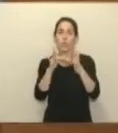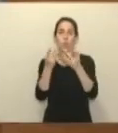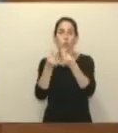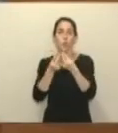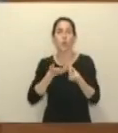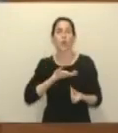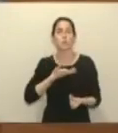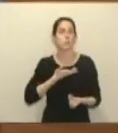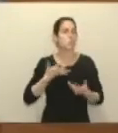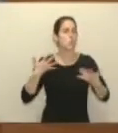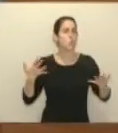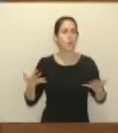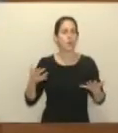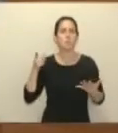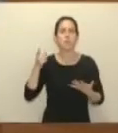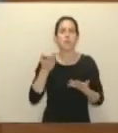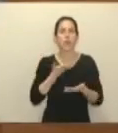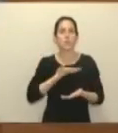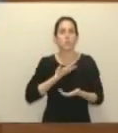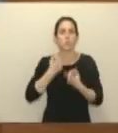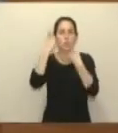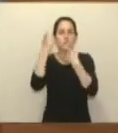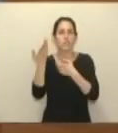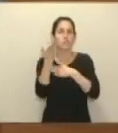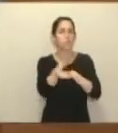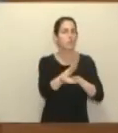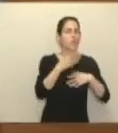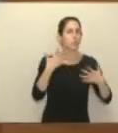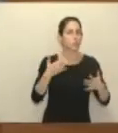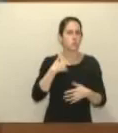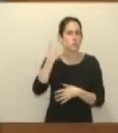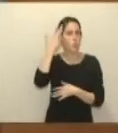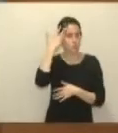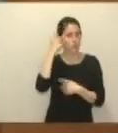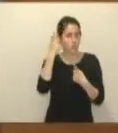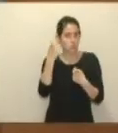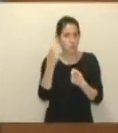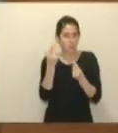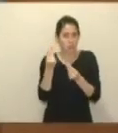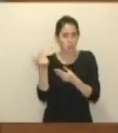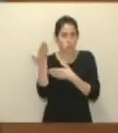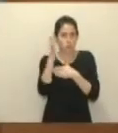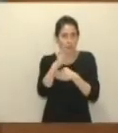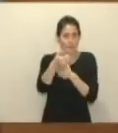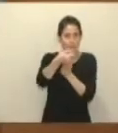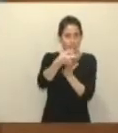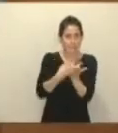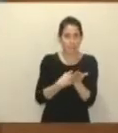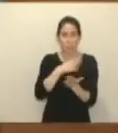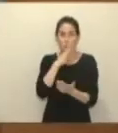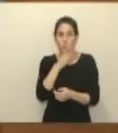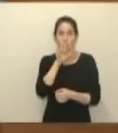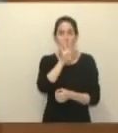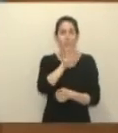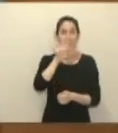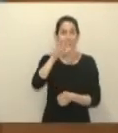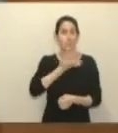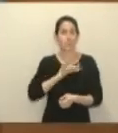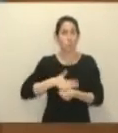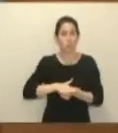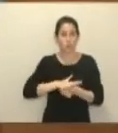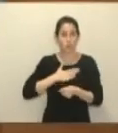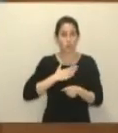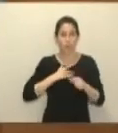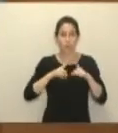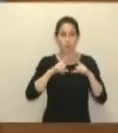qué necesidades le han planteado y nos imaginamos que le han planteado muchas, entre otras cosas, porque todavía hay 45 municipios de Asturias